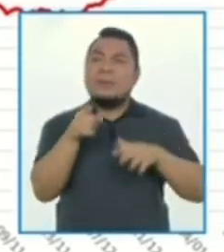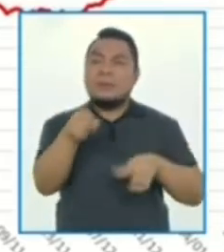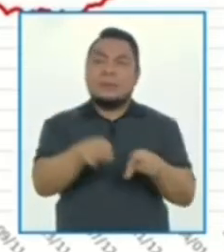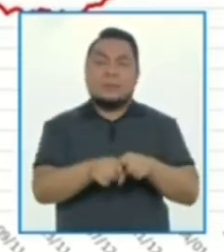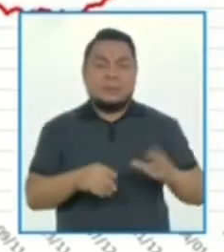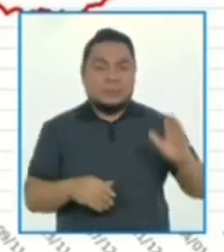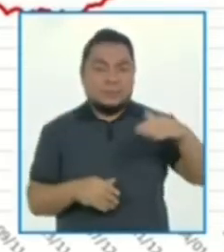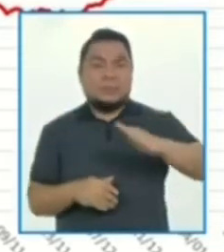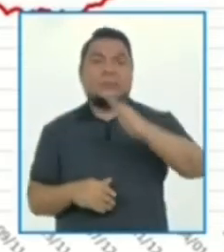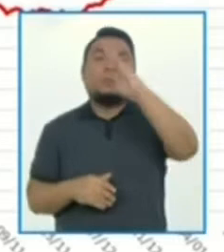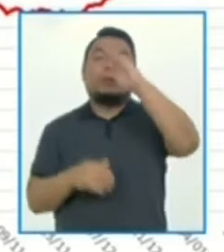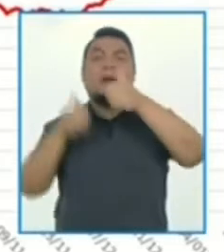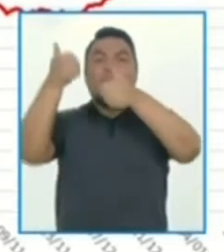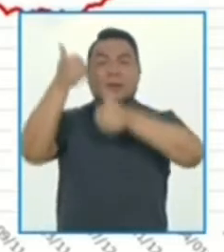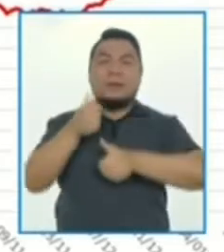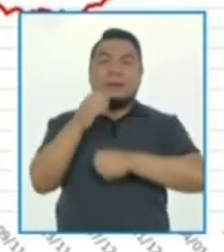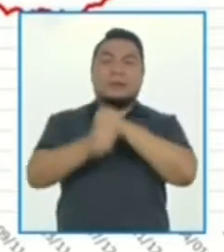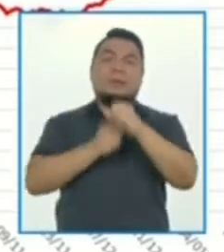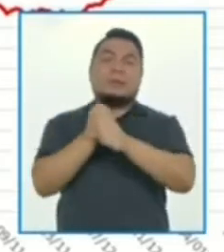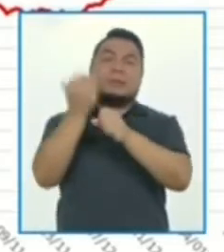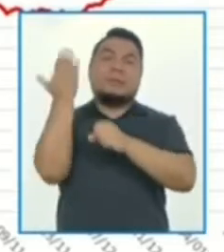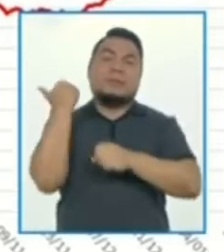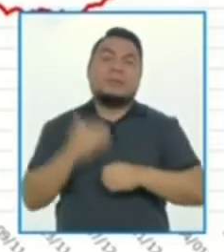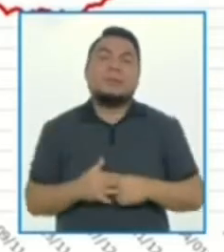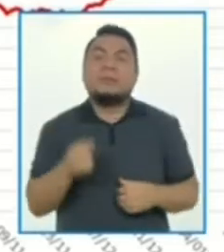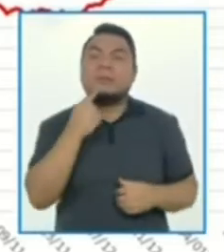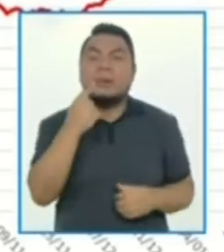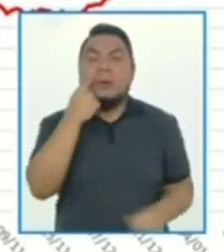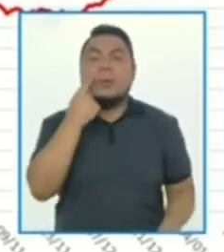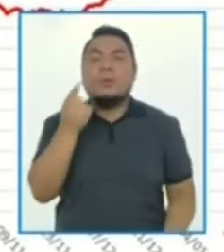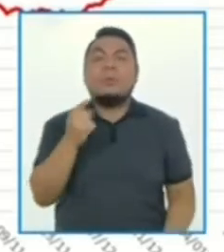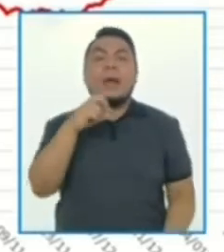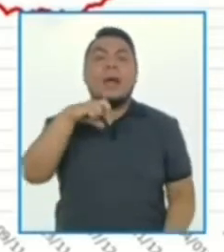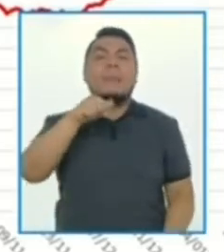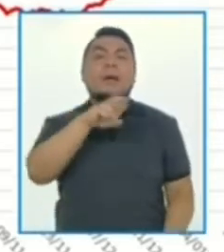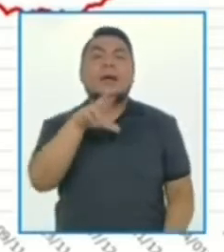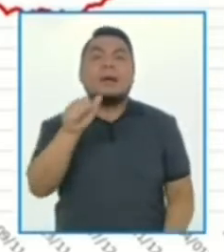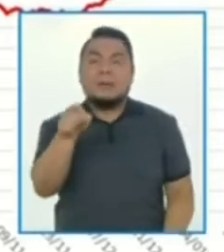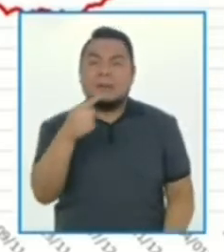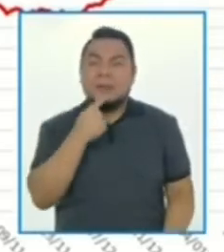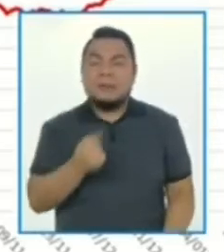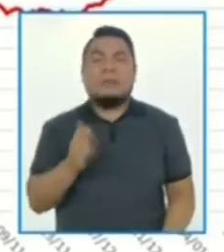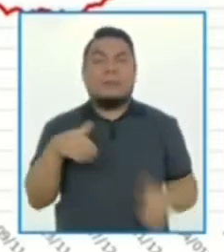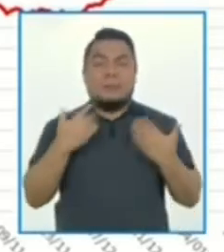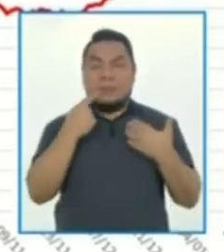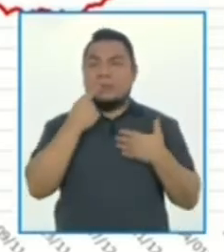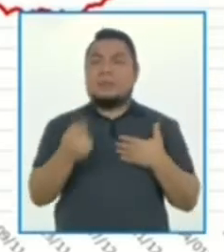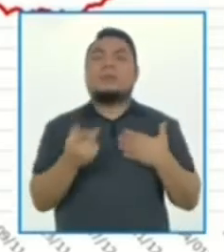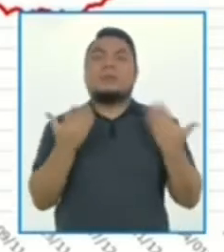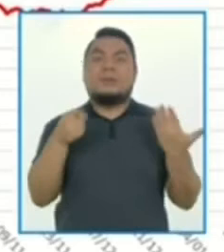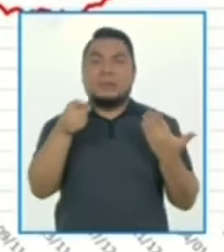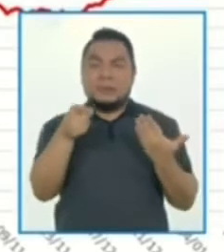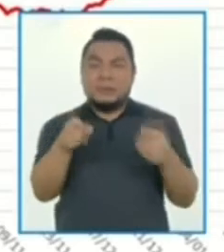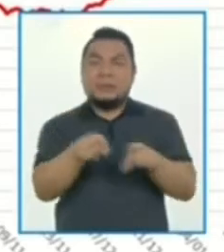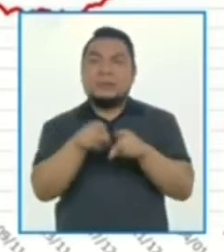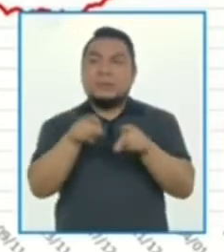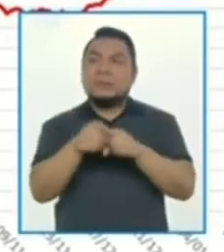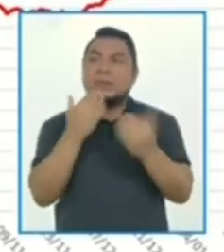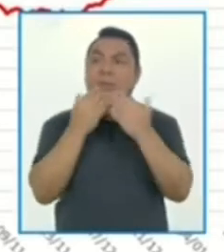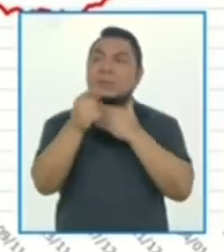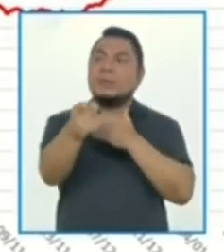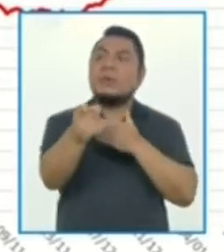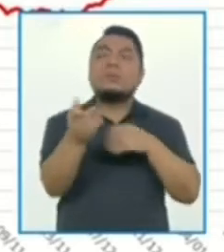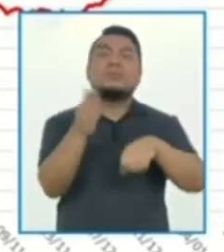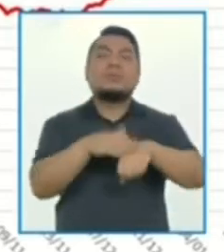el pico de agosto del año pasado, ingeniero Parra puede ilustrarnos un poquito sobre este detalle que le planteo